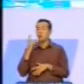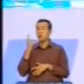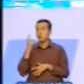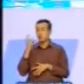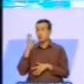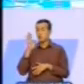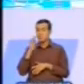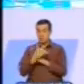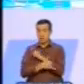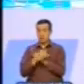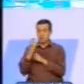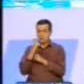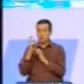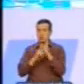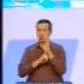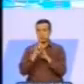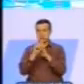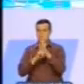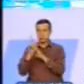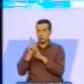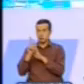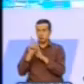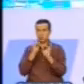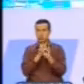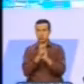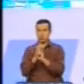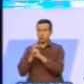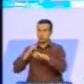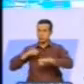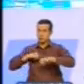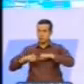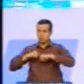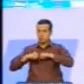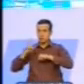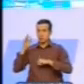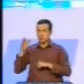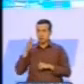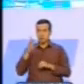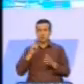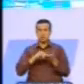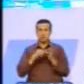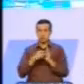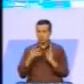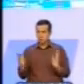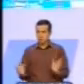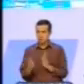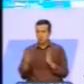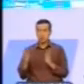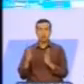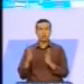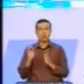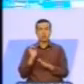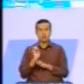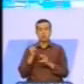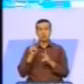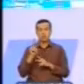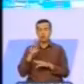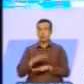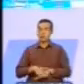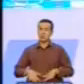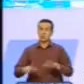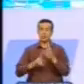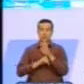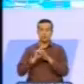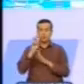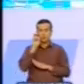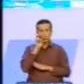el país cuente con un desarrollo de los organismos de gestión de destinos. No se trata solo de promover el país, hay que tener desarrollo de la